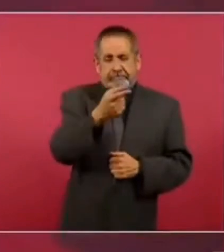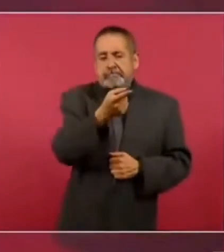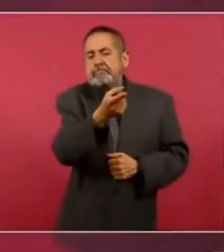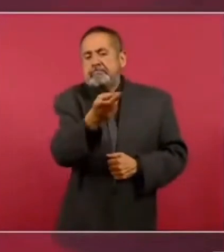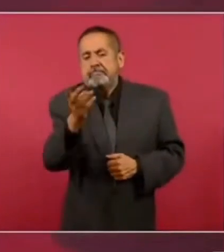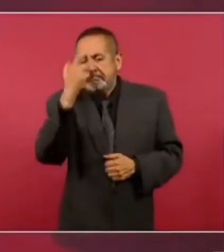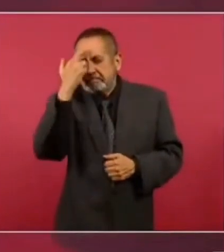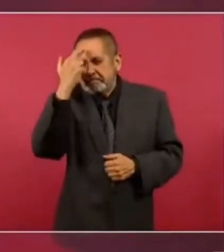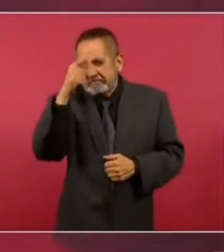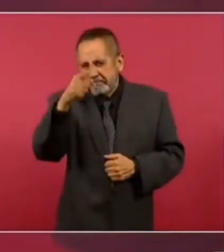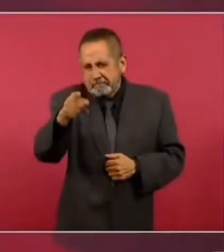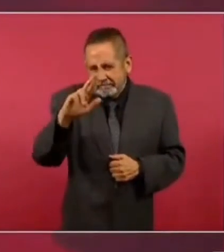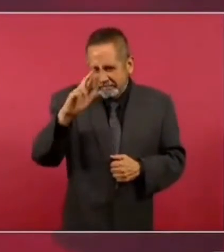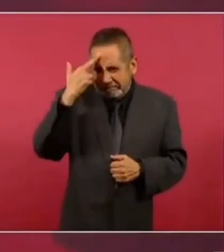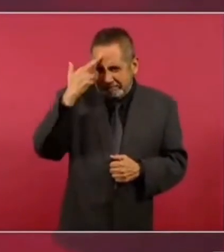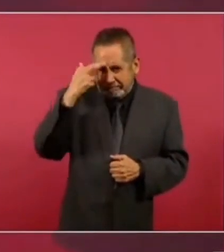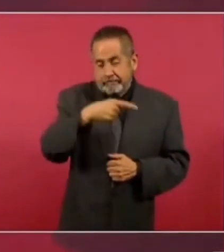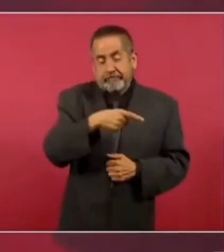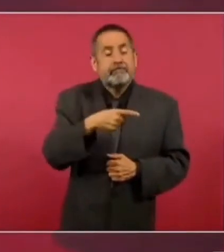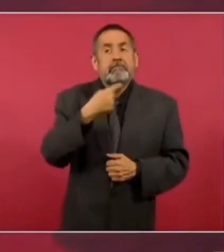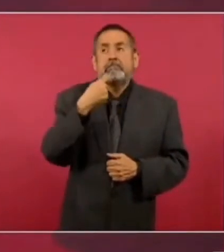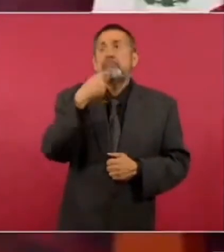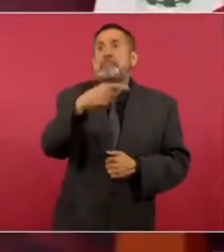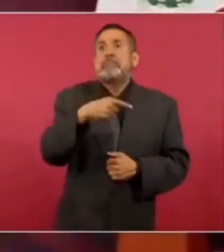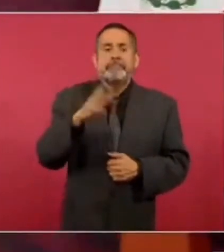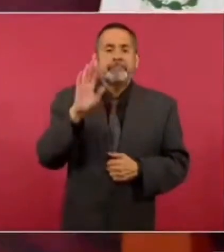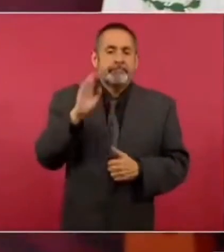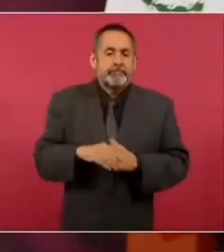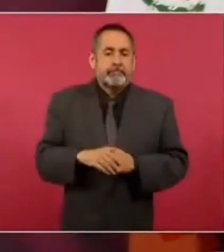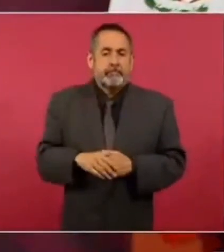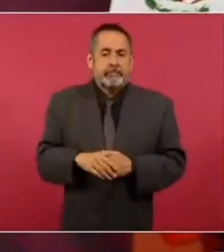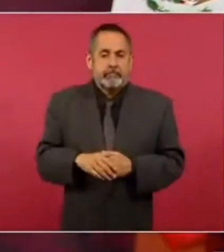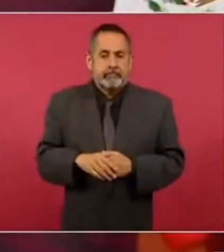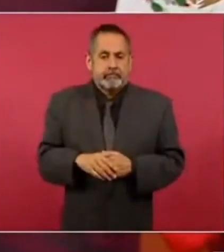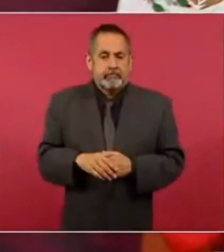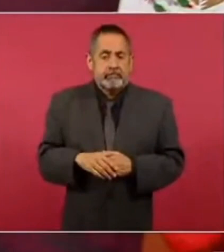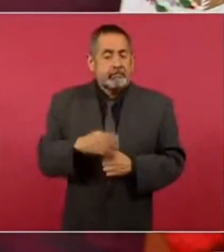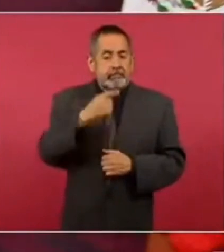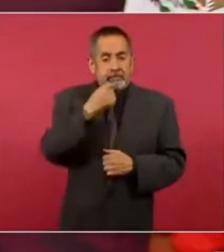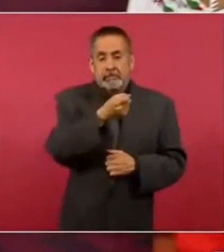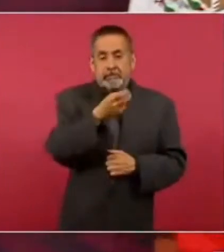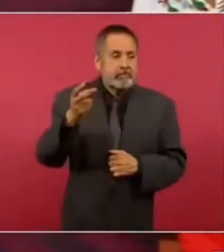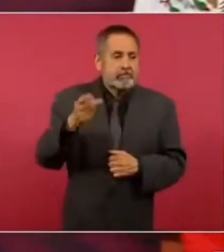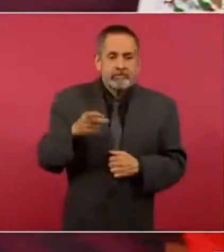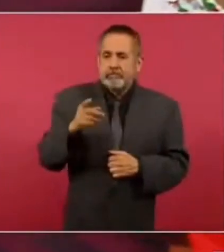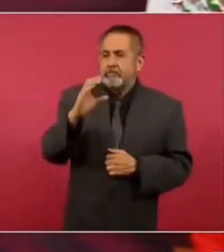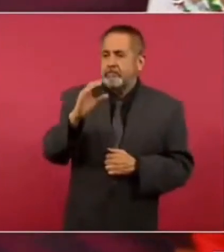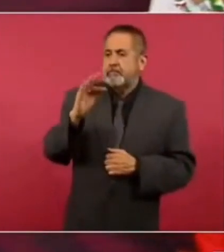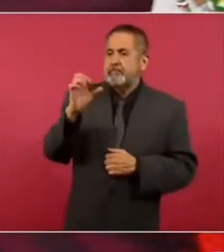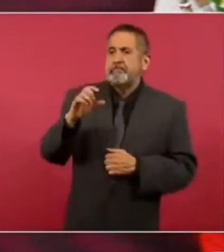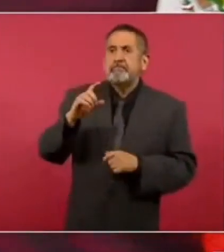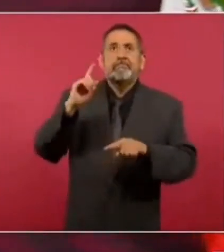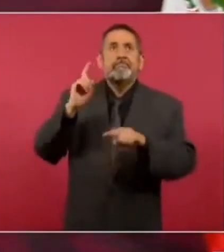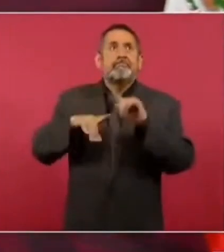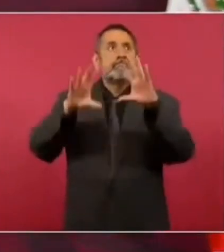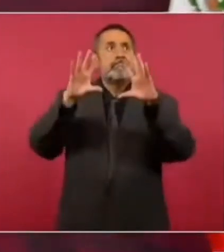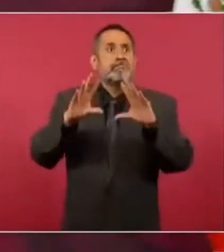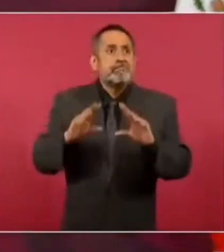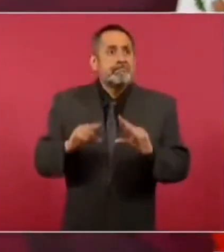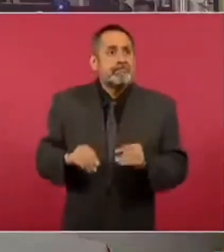algunos, empezaron a hablar de que nos íbamos a quedar sin energía eléctrica